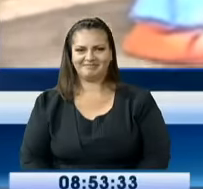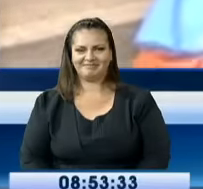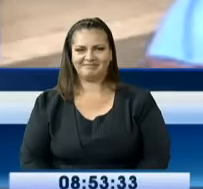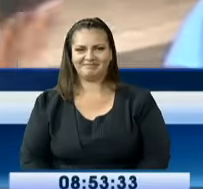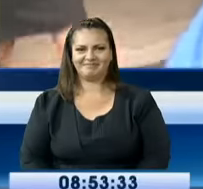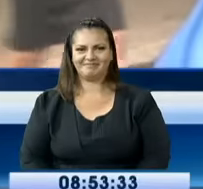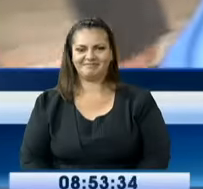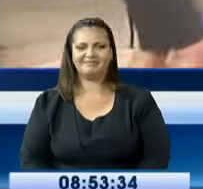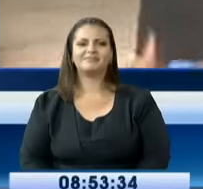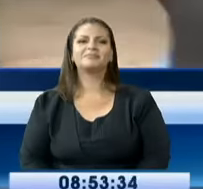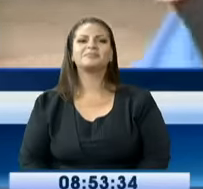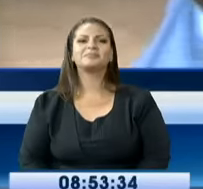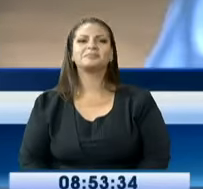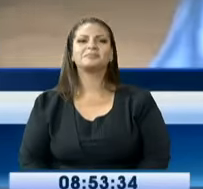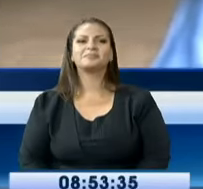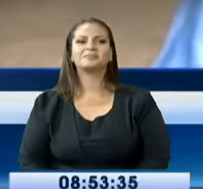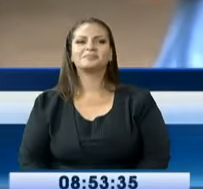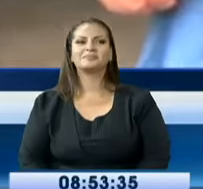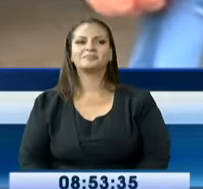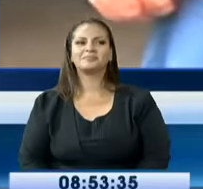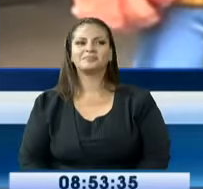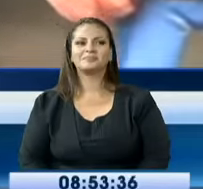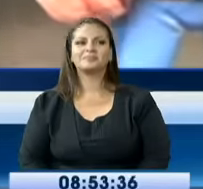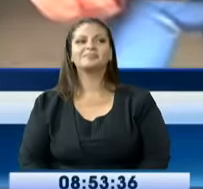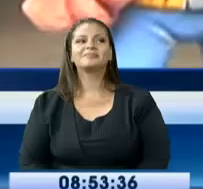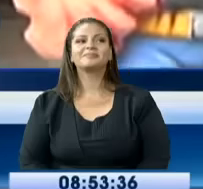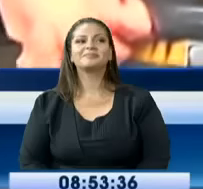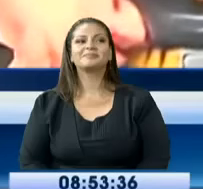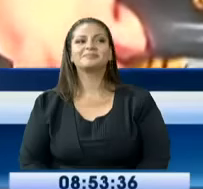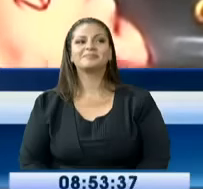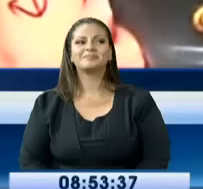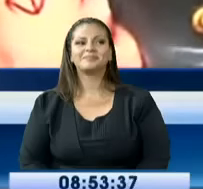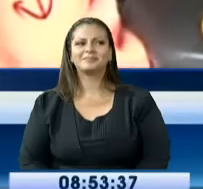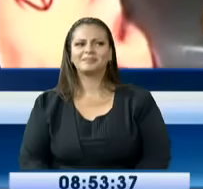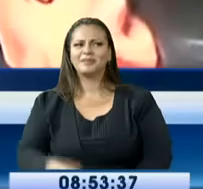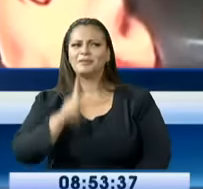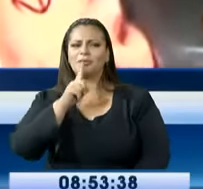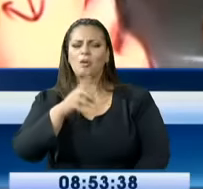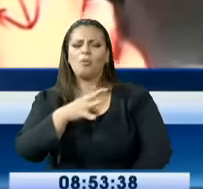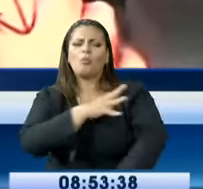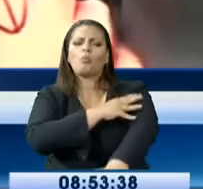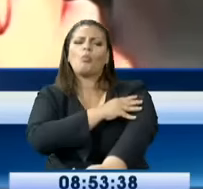ver. Aquí está. Tiene